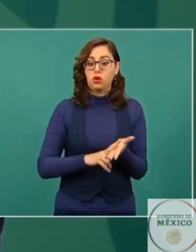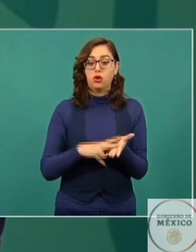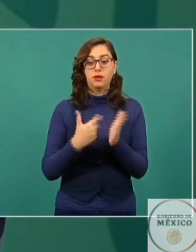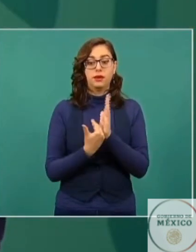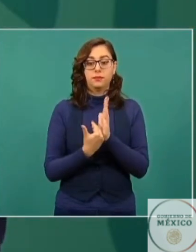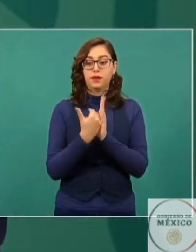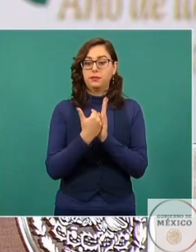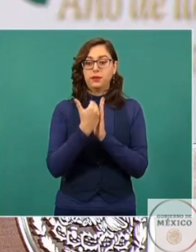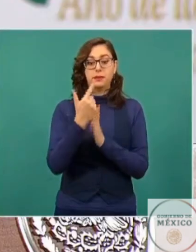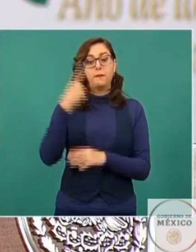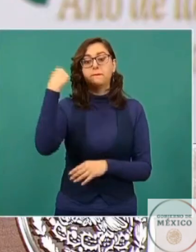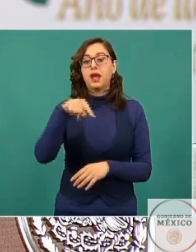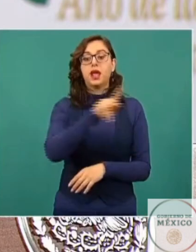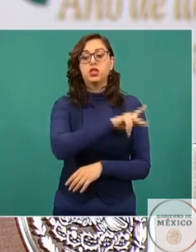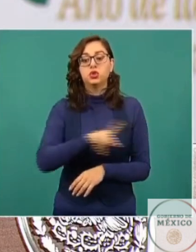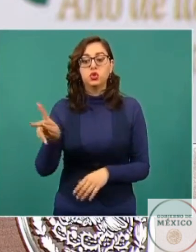Sean